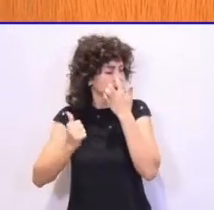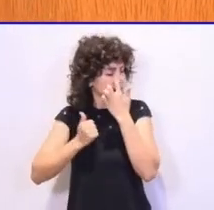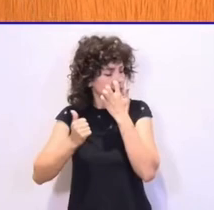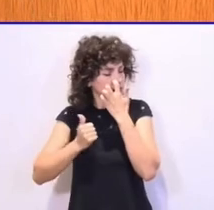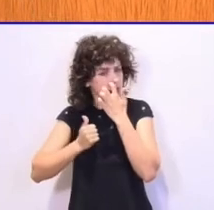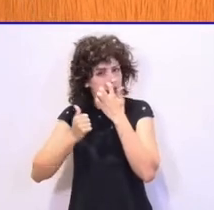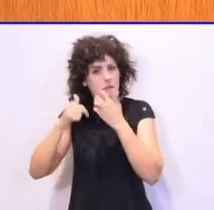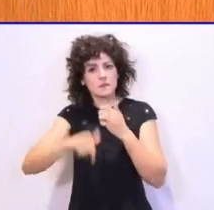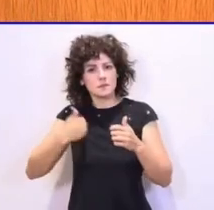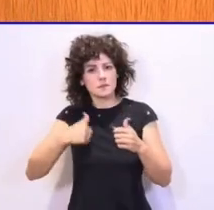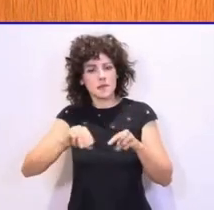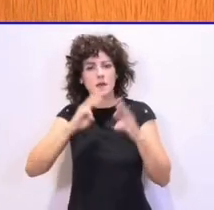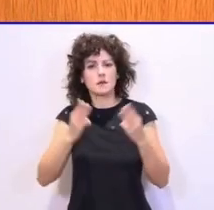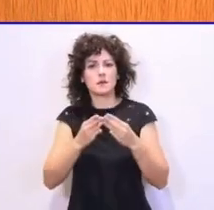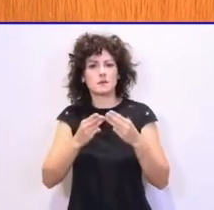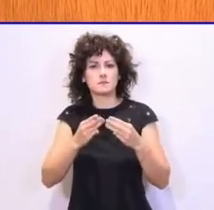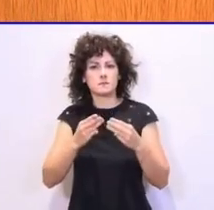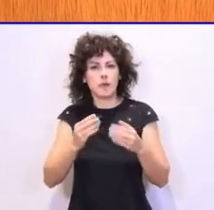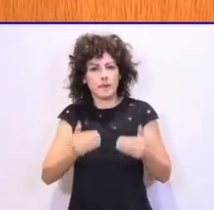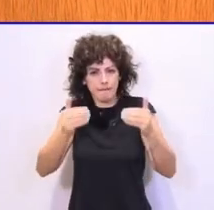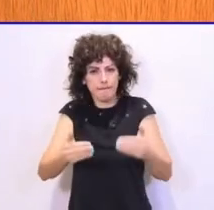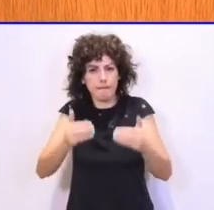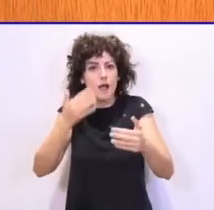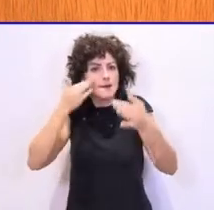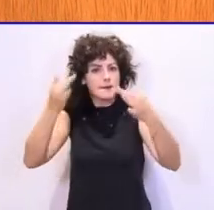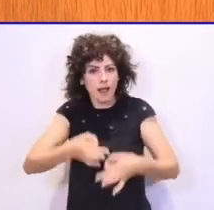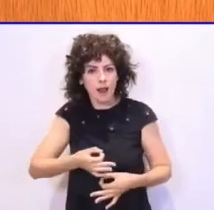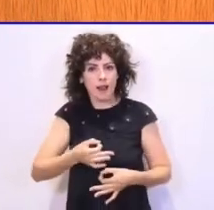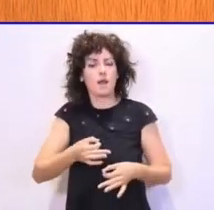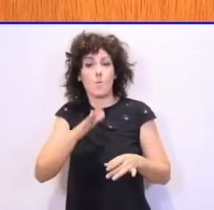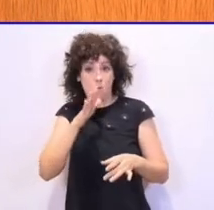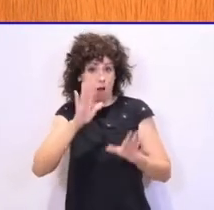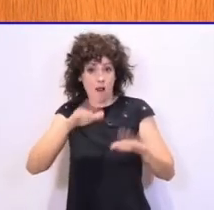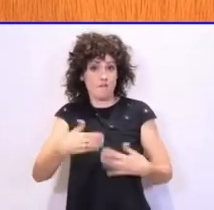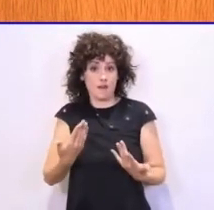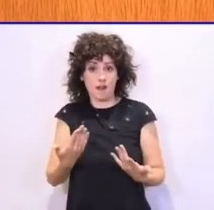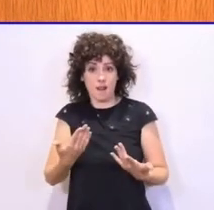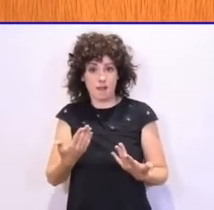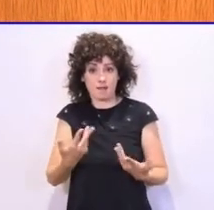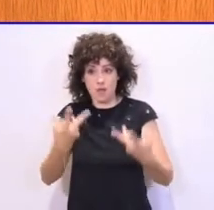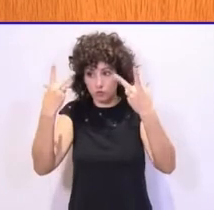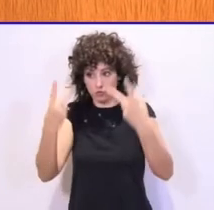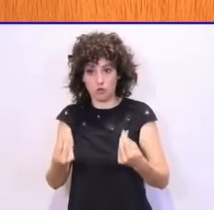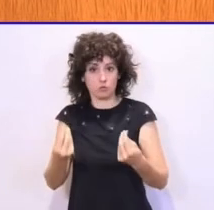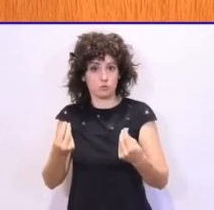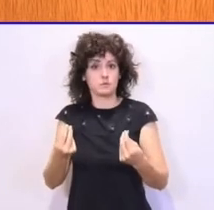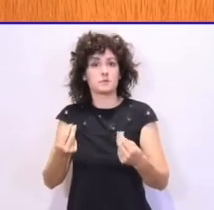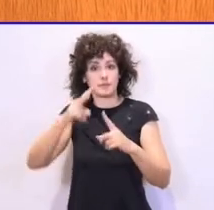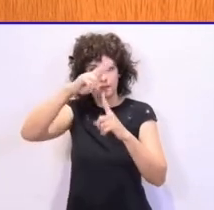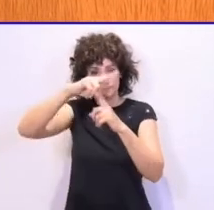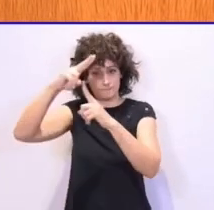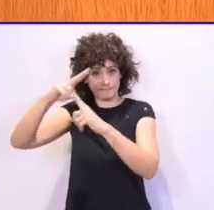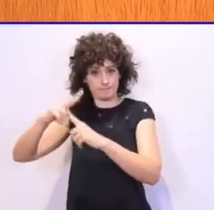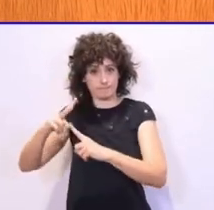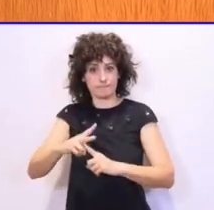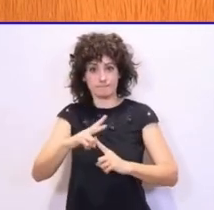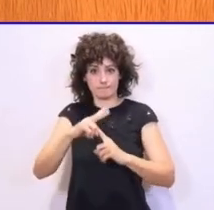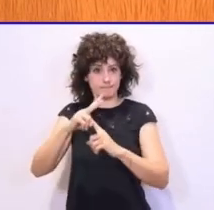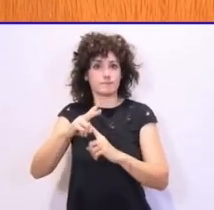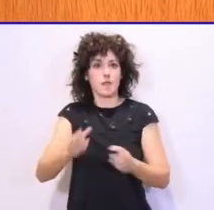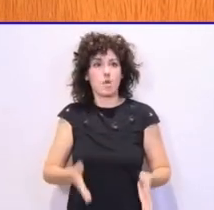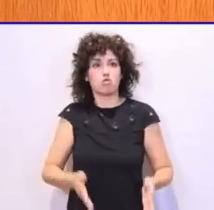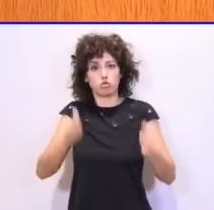parlamento una moratoria real que hubiera hecho inviable desde luego la eh instalación de estas Torres